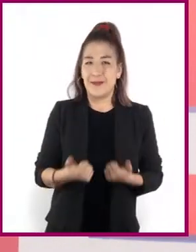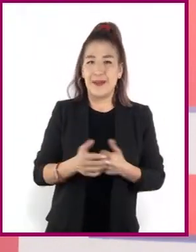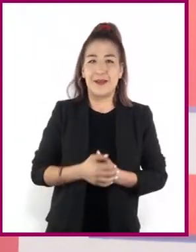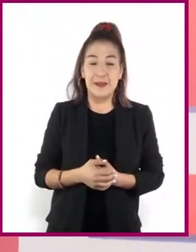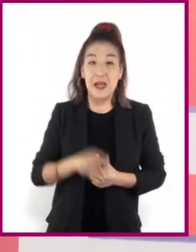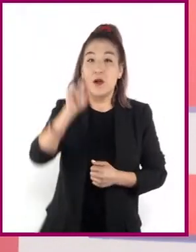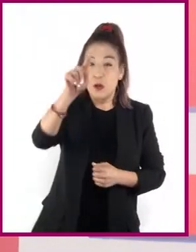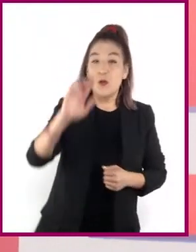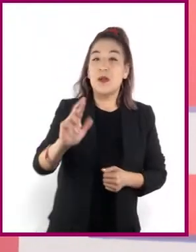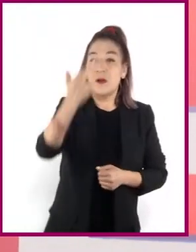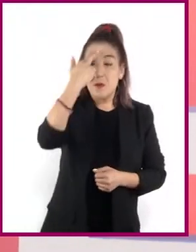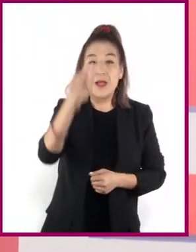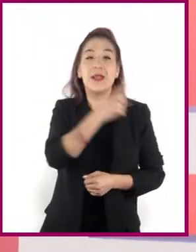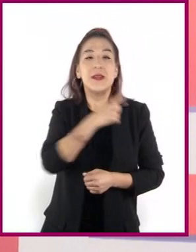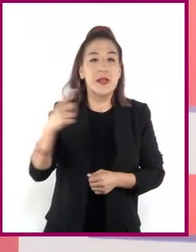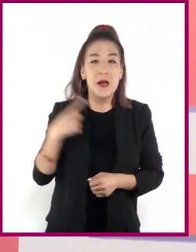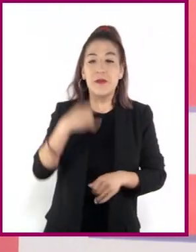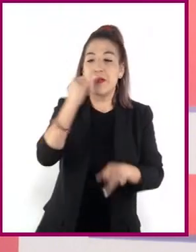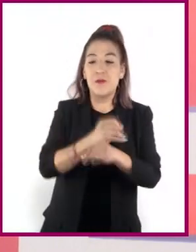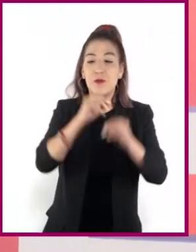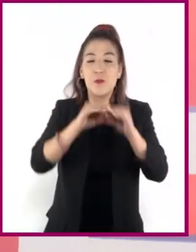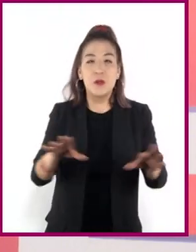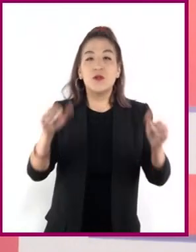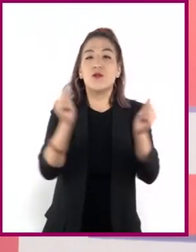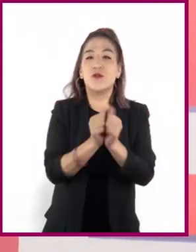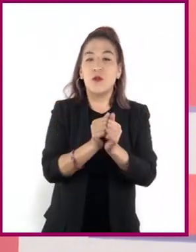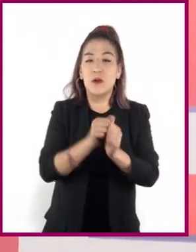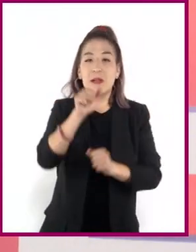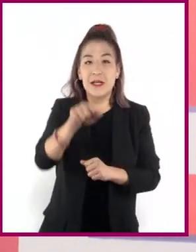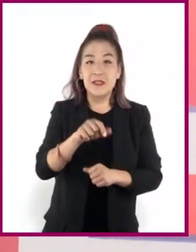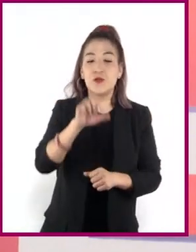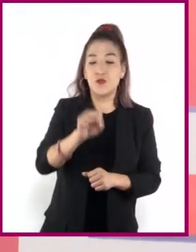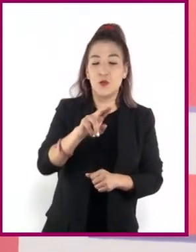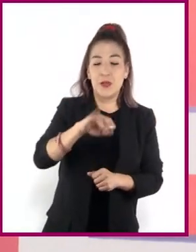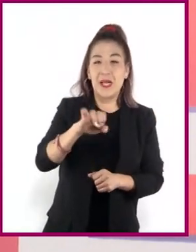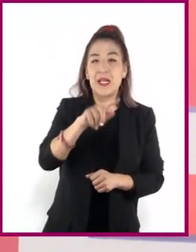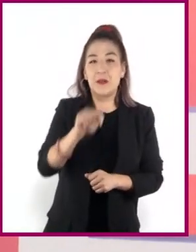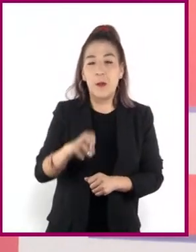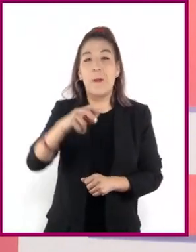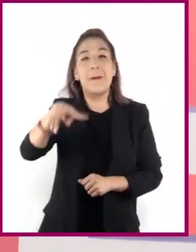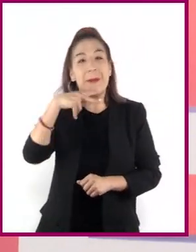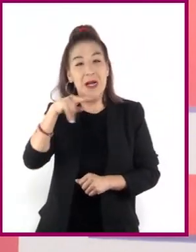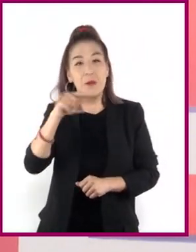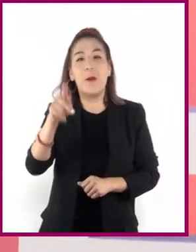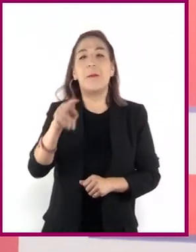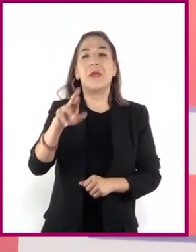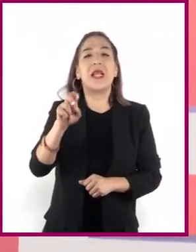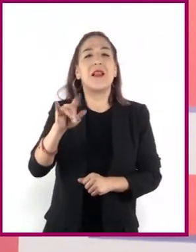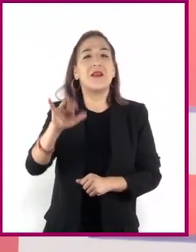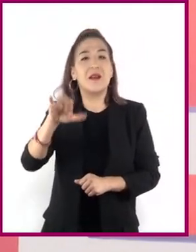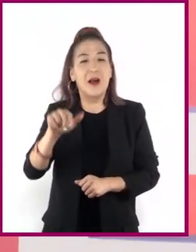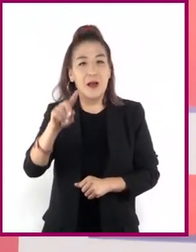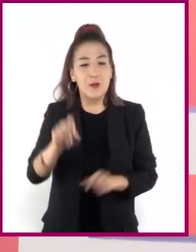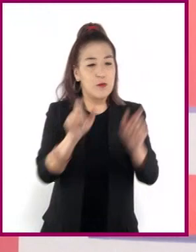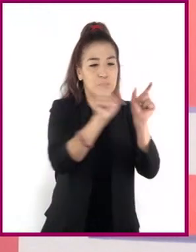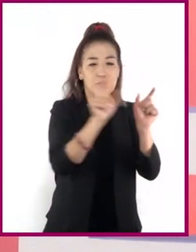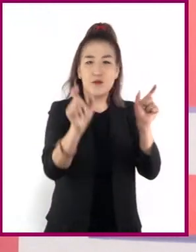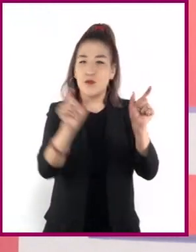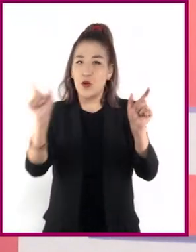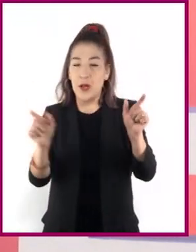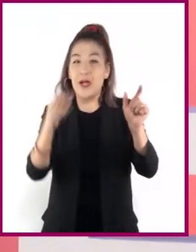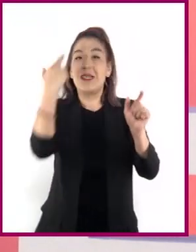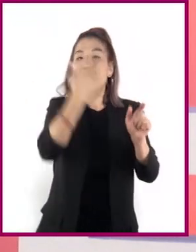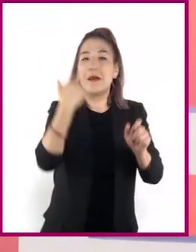recuerden armar sus oraciones de acuerdo con objeto verbo y predicado revisar los signos ortográficos